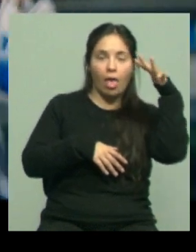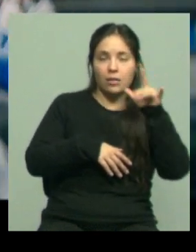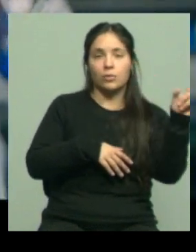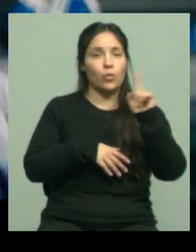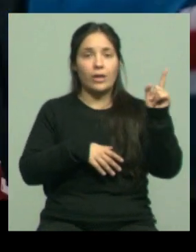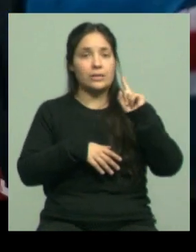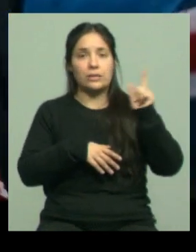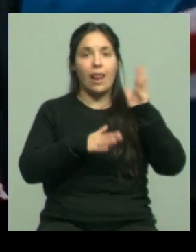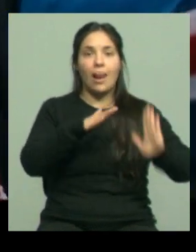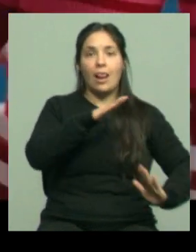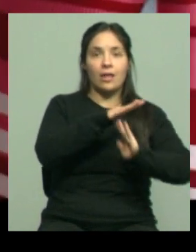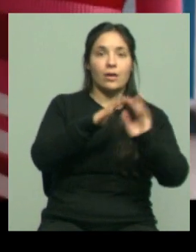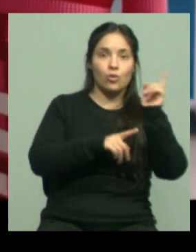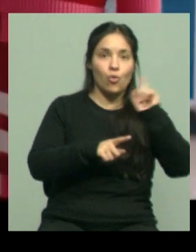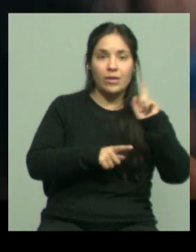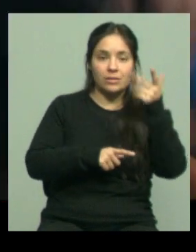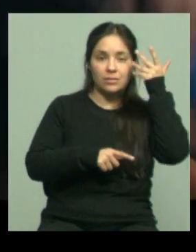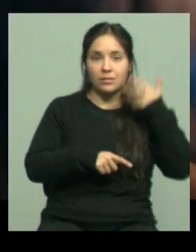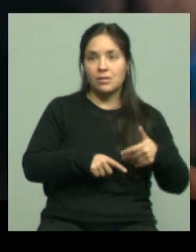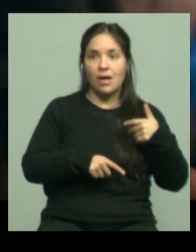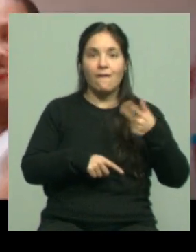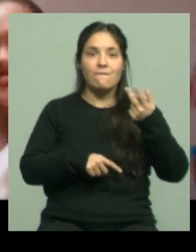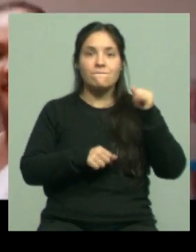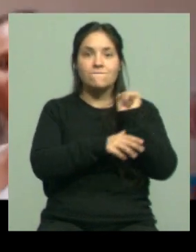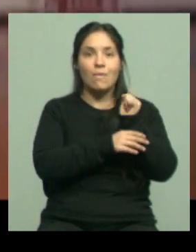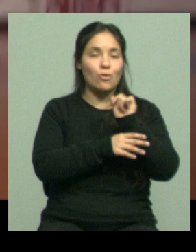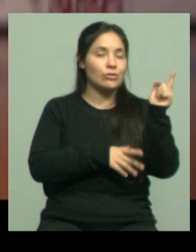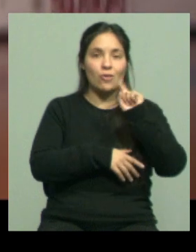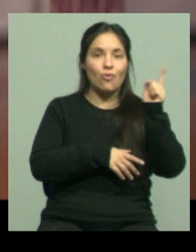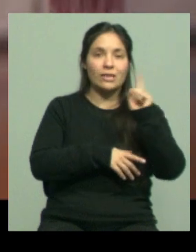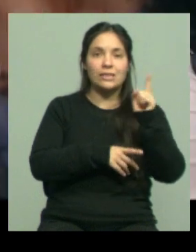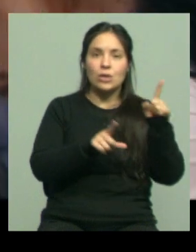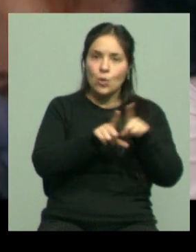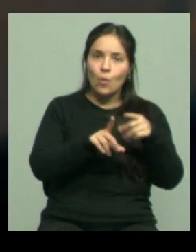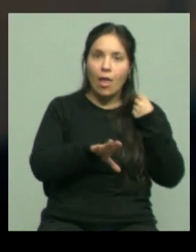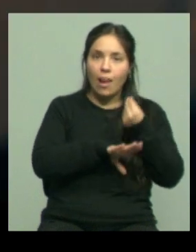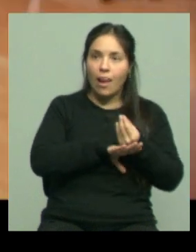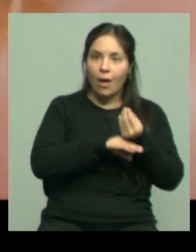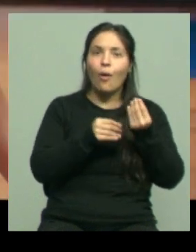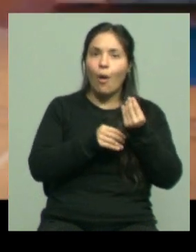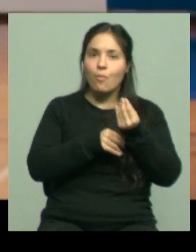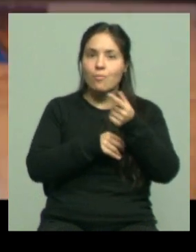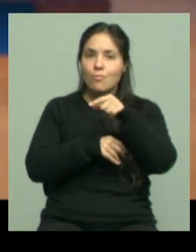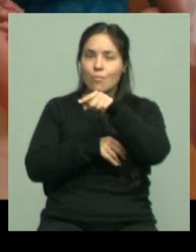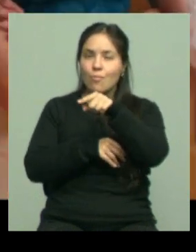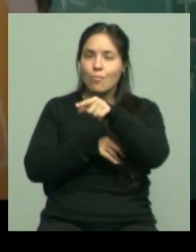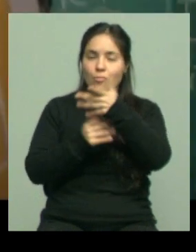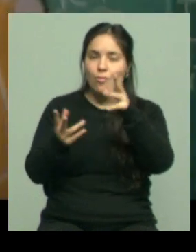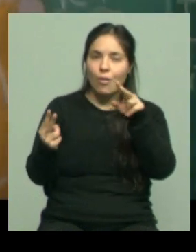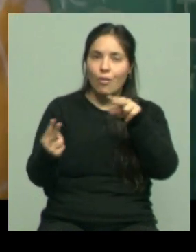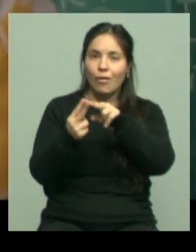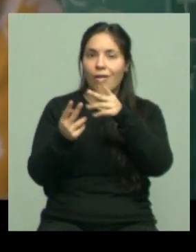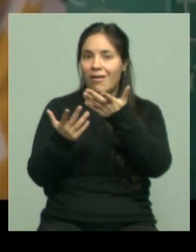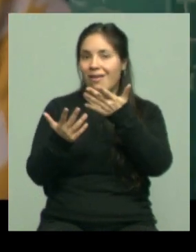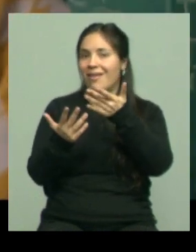Las líderes. Claro. Que generalmente no las más populares. Son todo eso, sí, las populares. Exacto. Y bueno, y ver cómo encajar ahí y llamar la